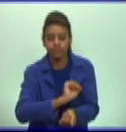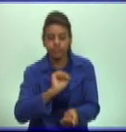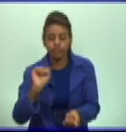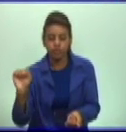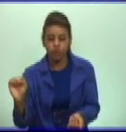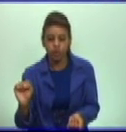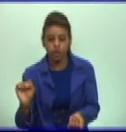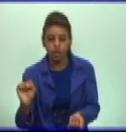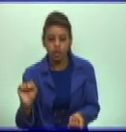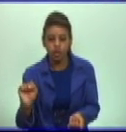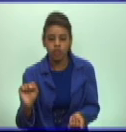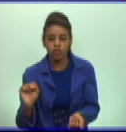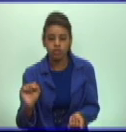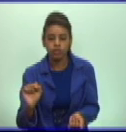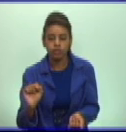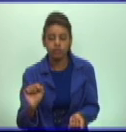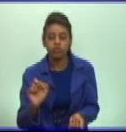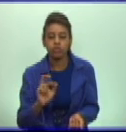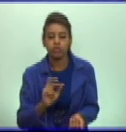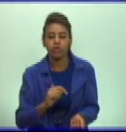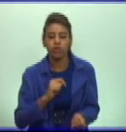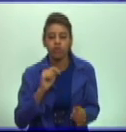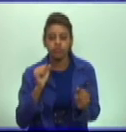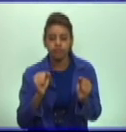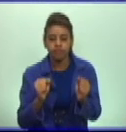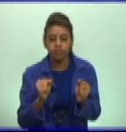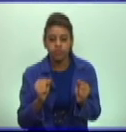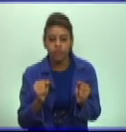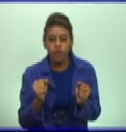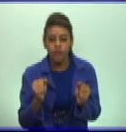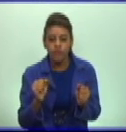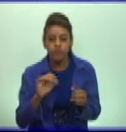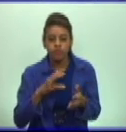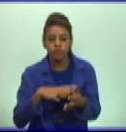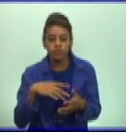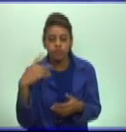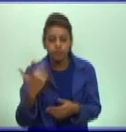triunfo ante ese gran poderoso imperio que es